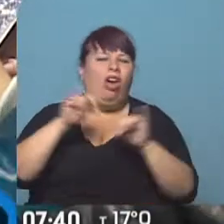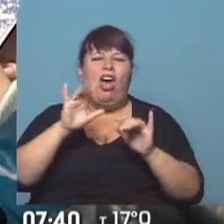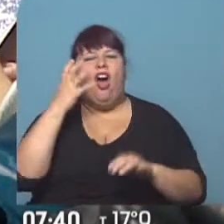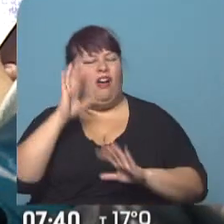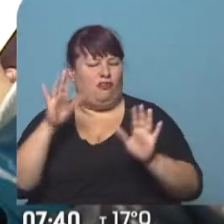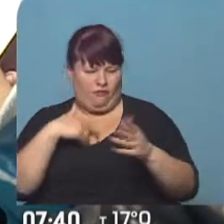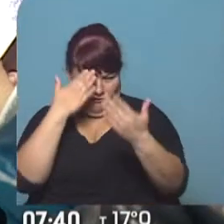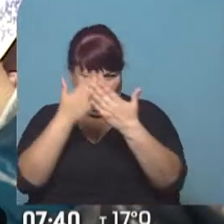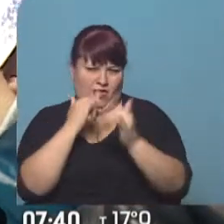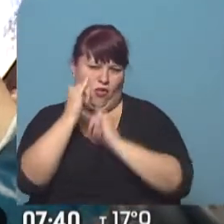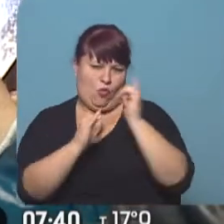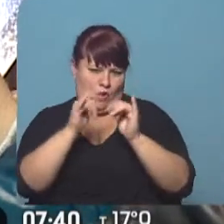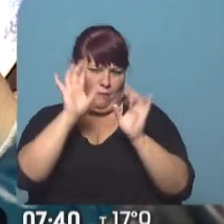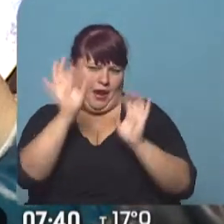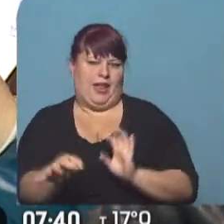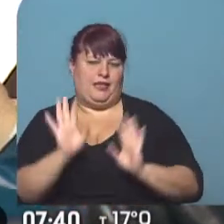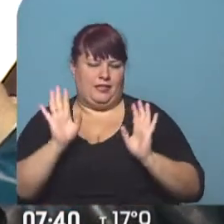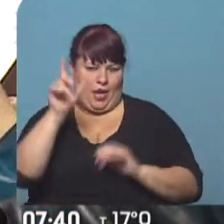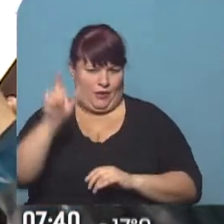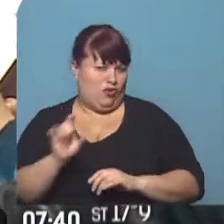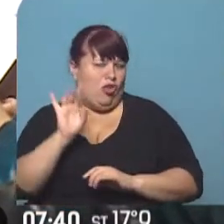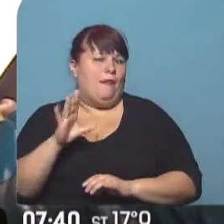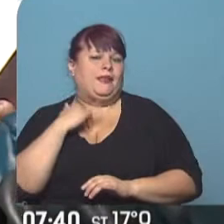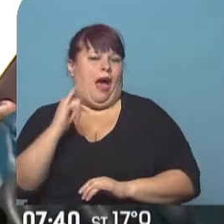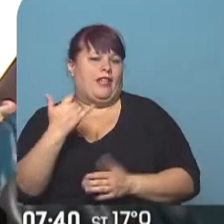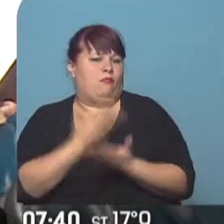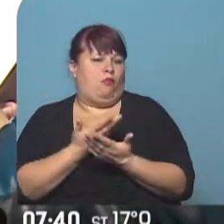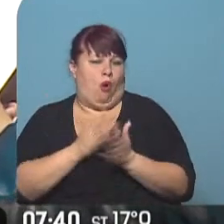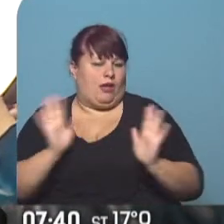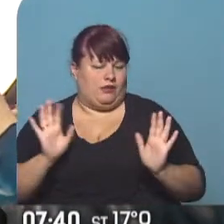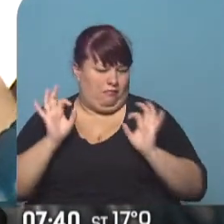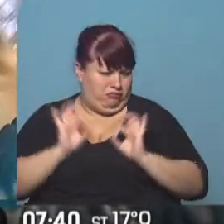radio. Entonces preferí que se entere solamente para decir que había una oferta, pues, pero nada más que eso.